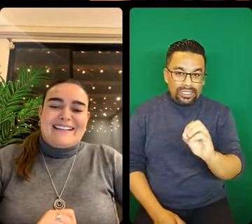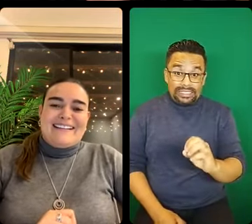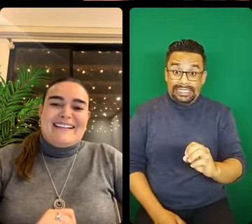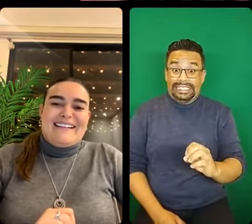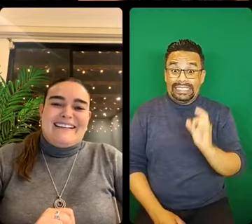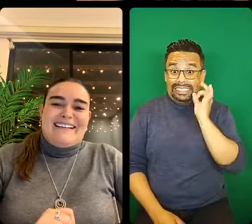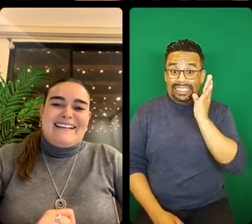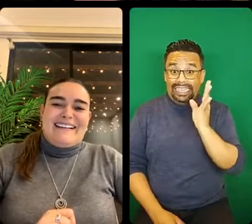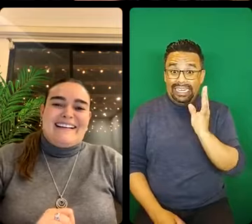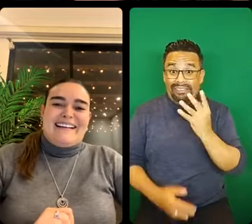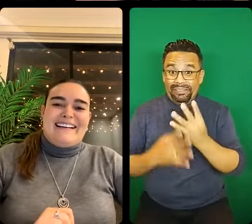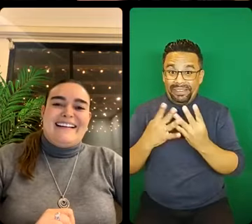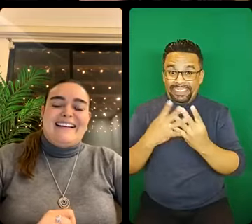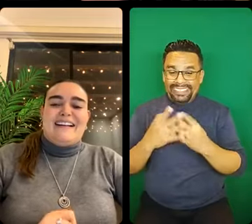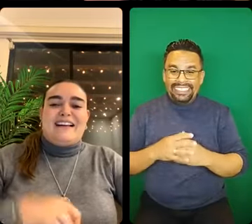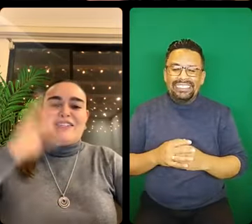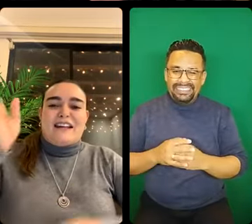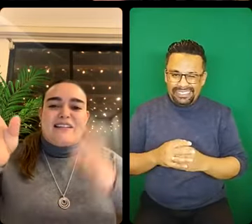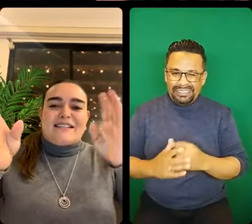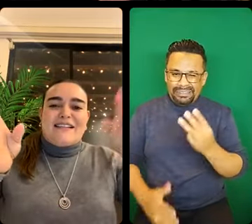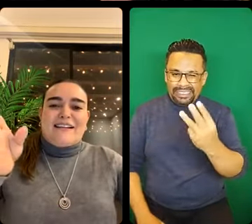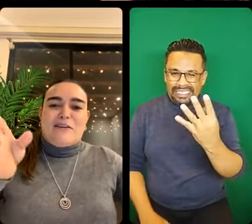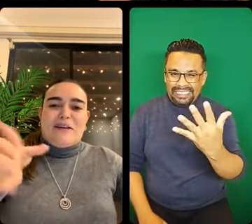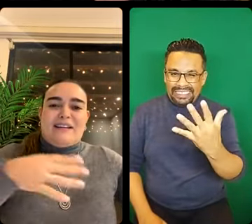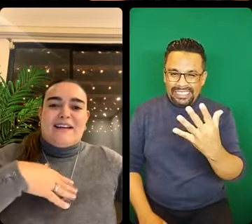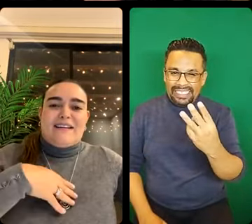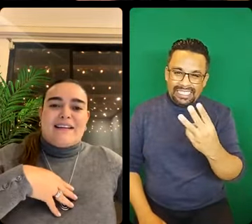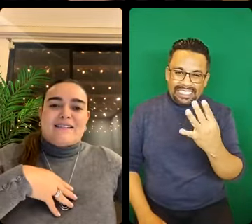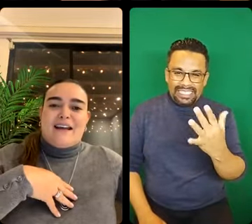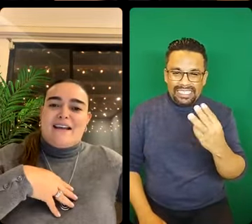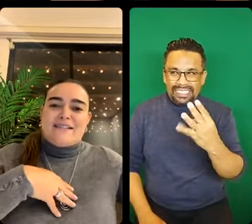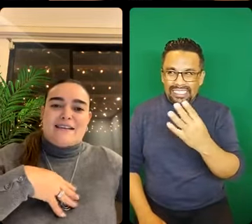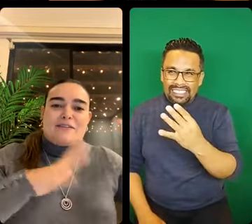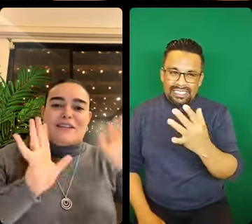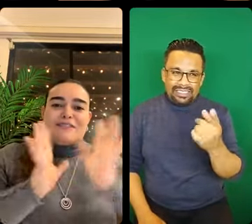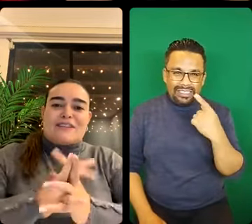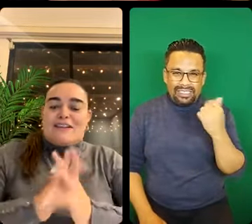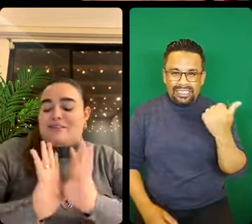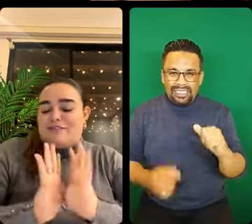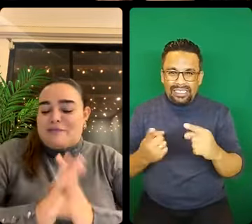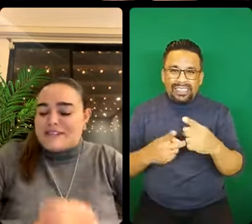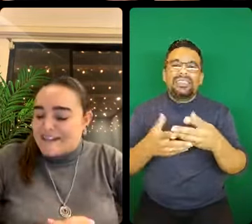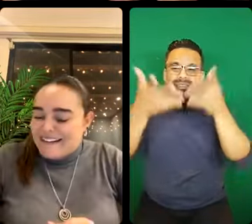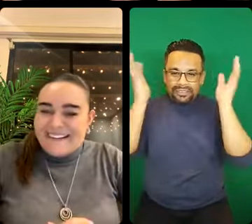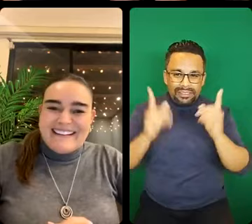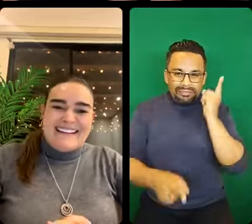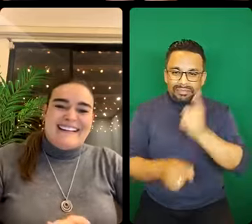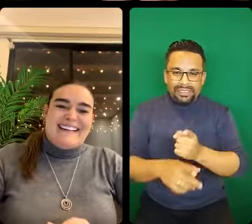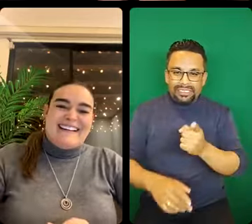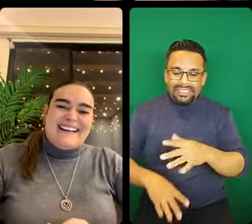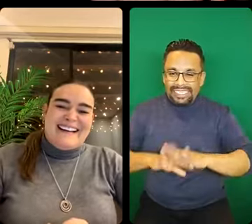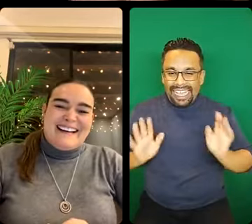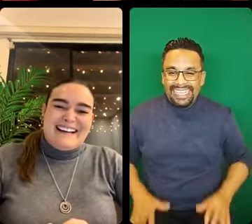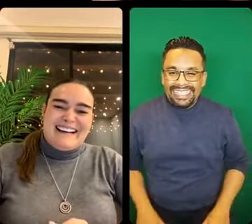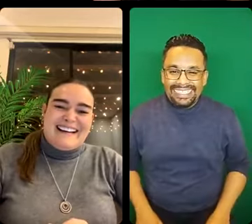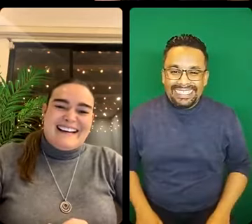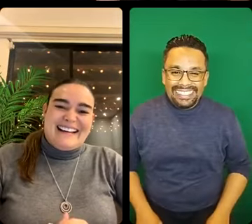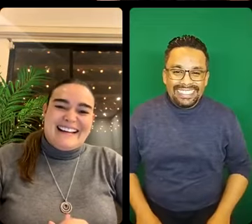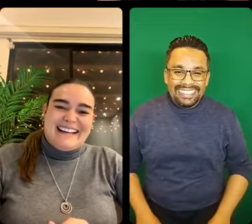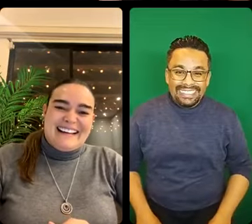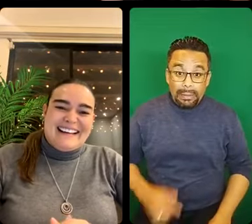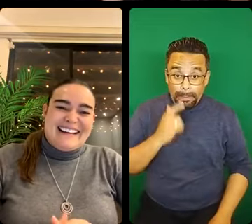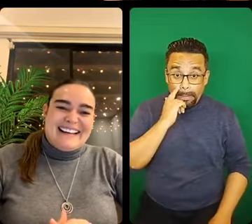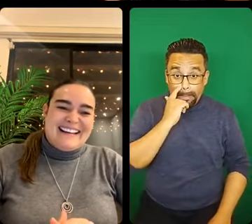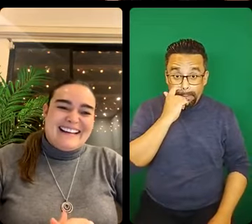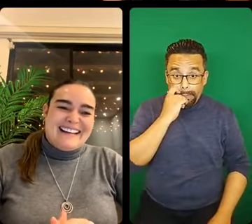ustedes. Como 35, ¿sí? Claro, 30, 60, 90 y 10, 100 y 505, no más. Listo, voy